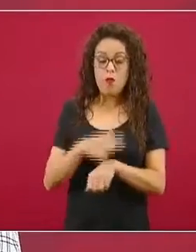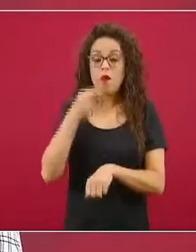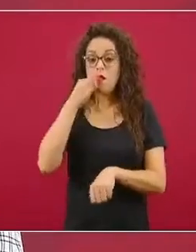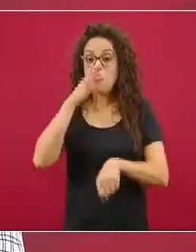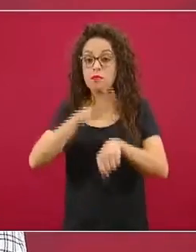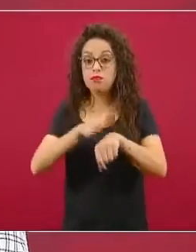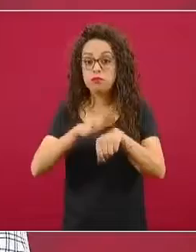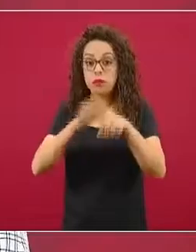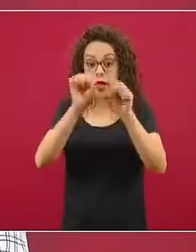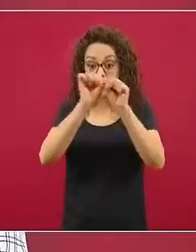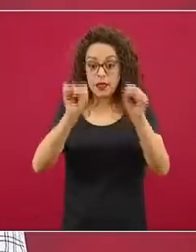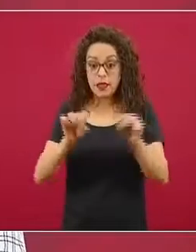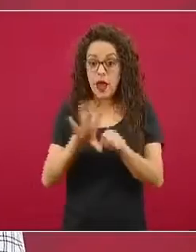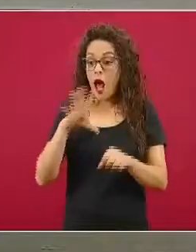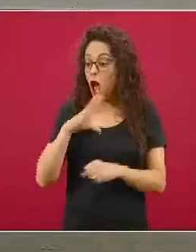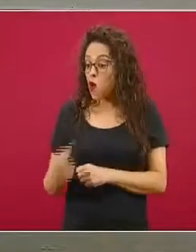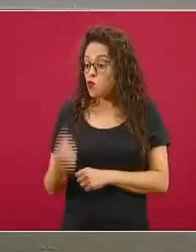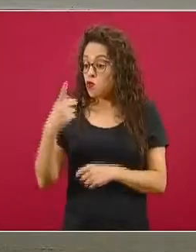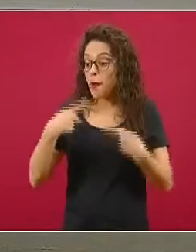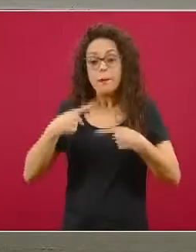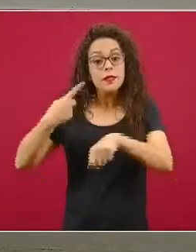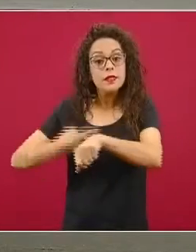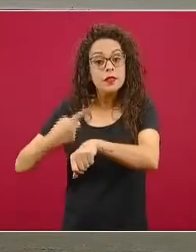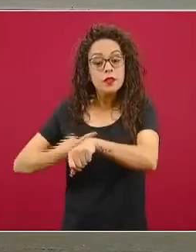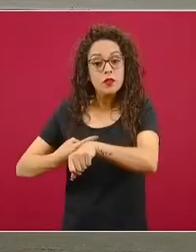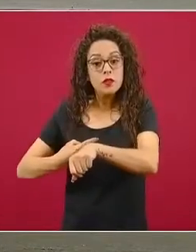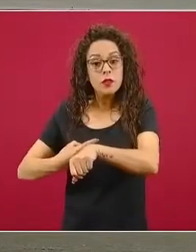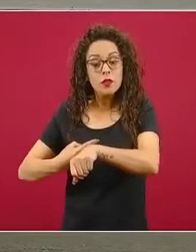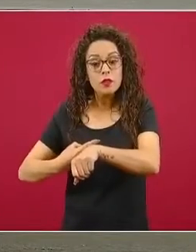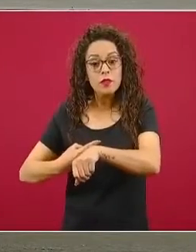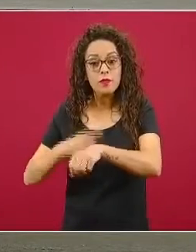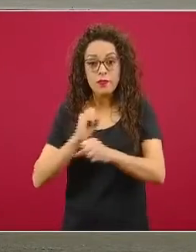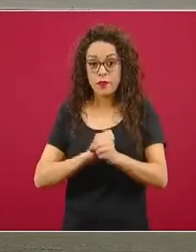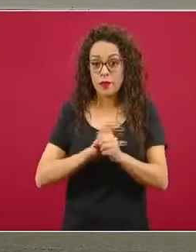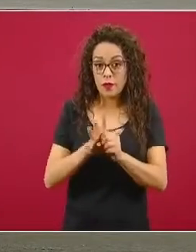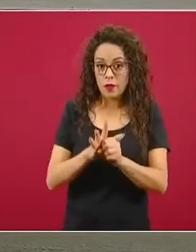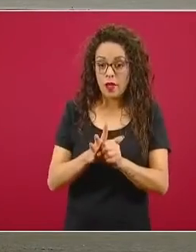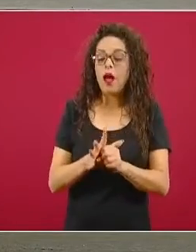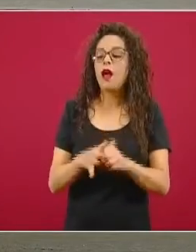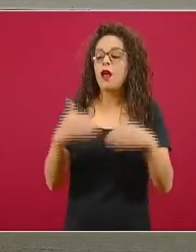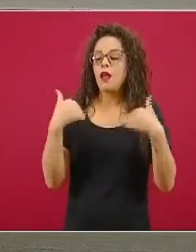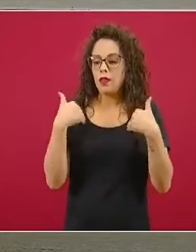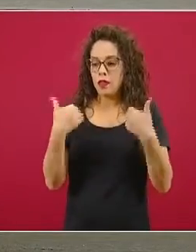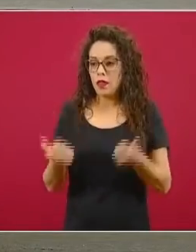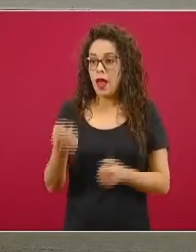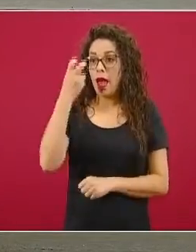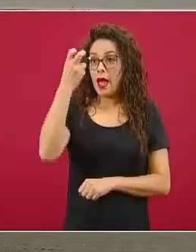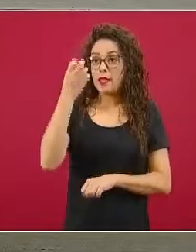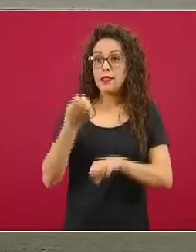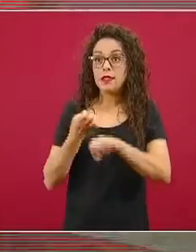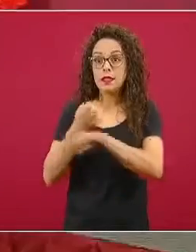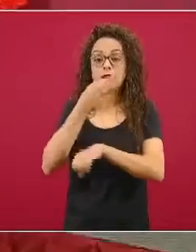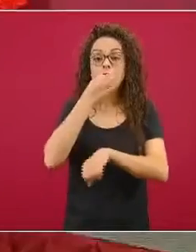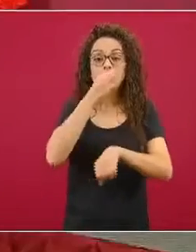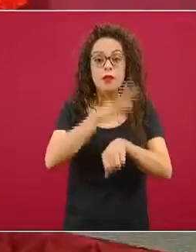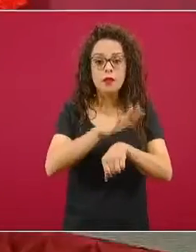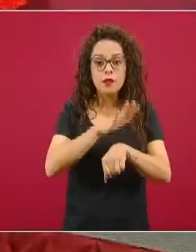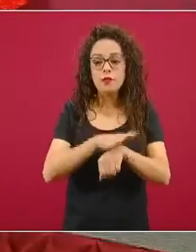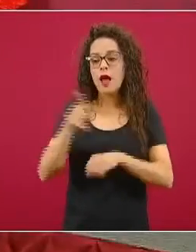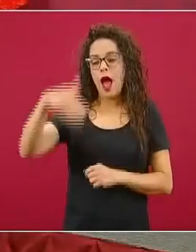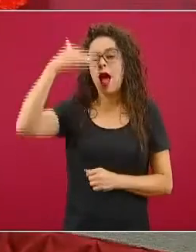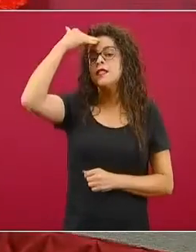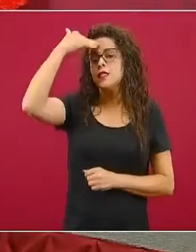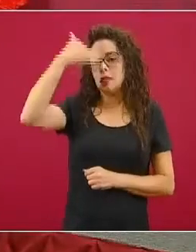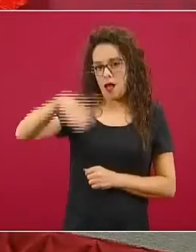al sistema, partimos entonces ya del hecho que la entidad federativa que lo está notificando tiene conocimiento del